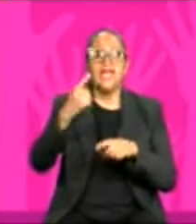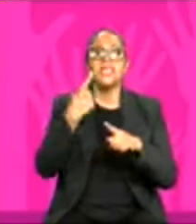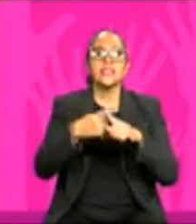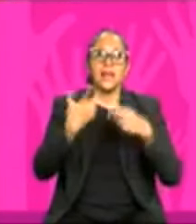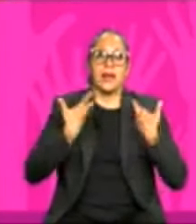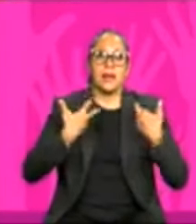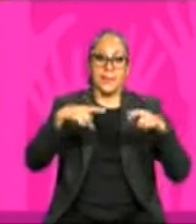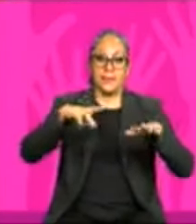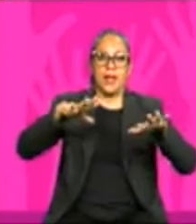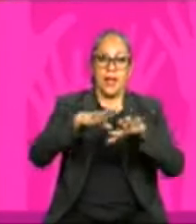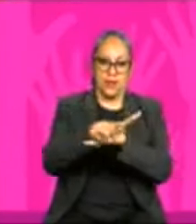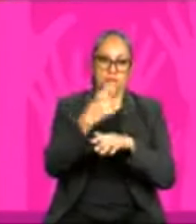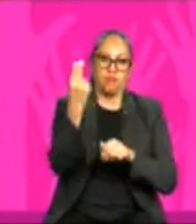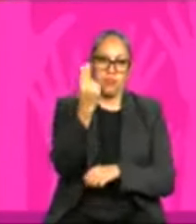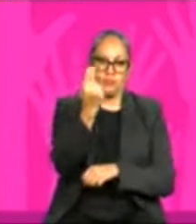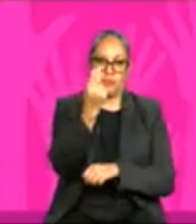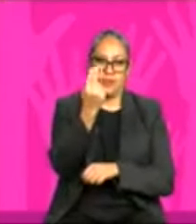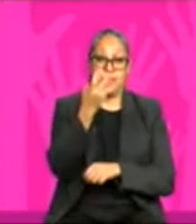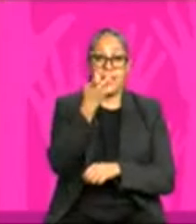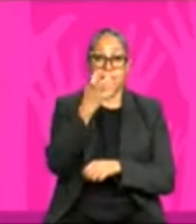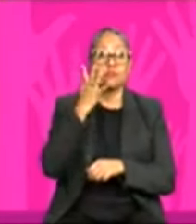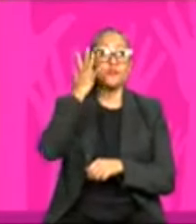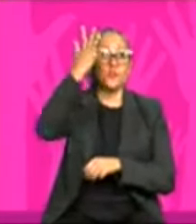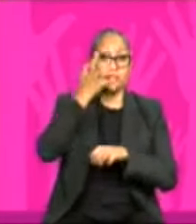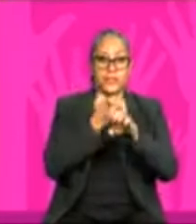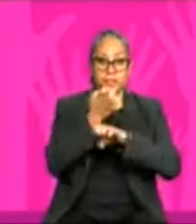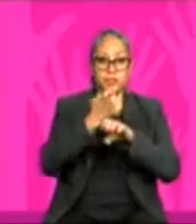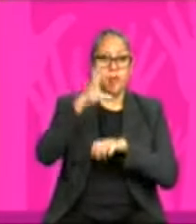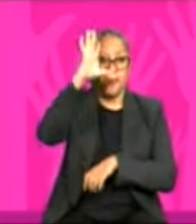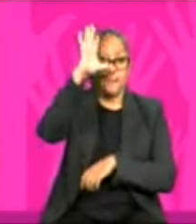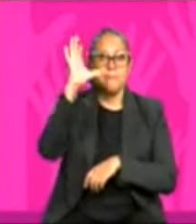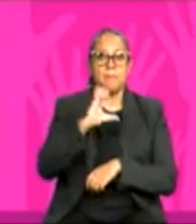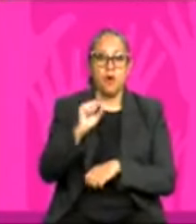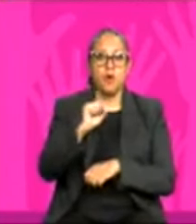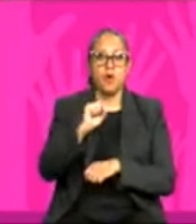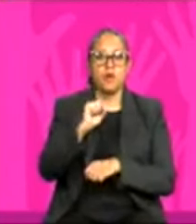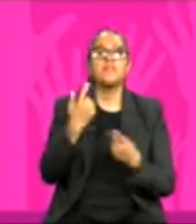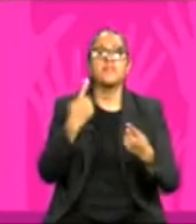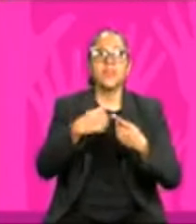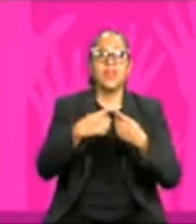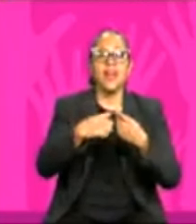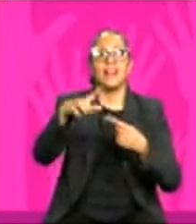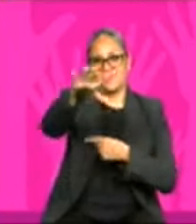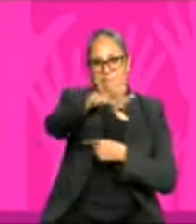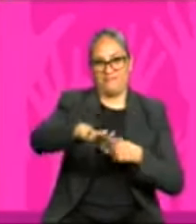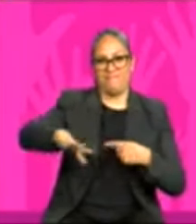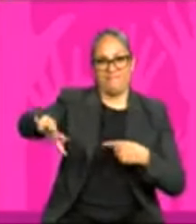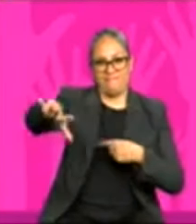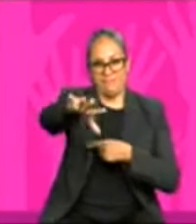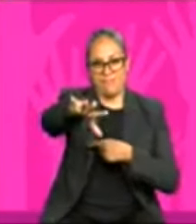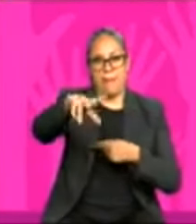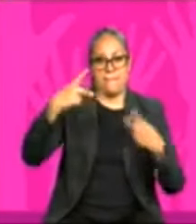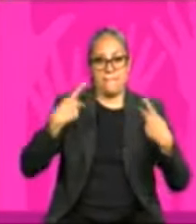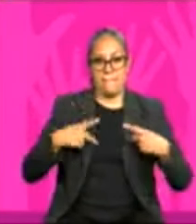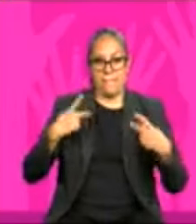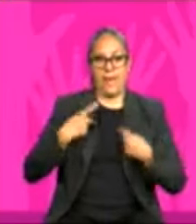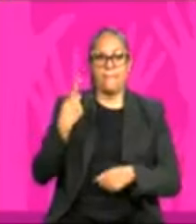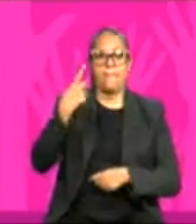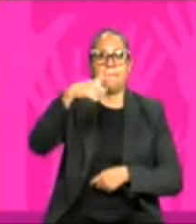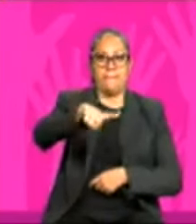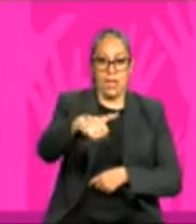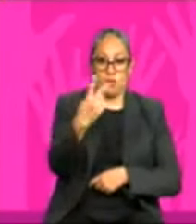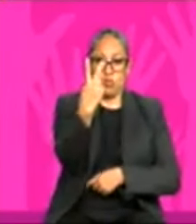necesita. El futuro de Morelos está en tus manos, porque el Morelos, el pueblo manda. Este 2 de junio,